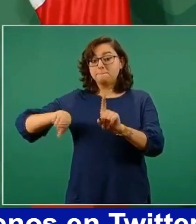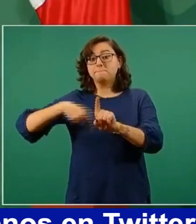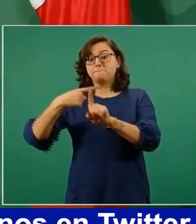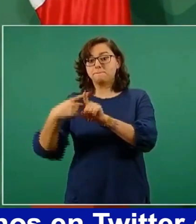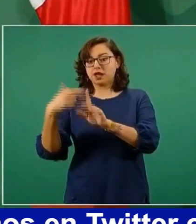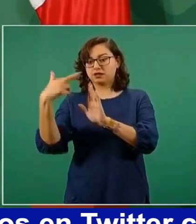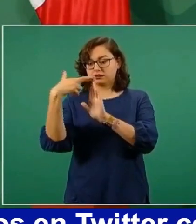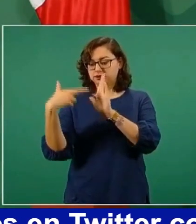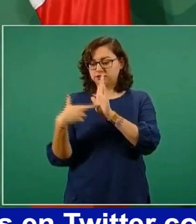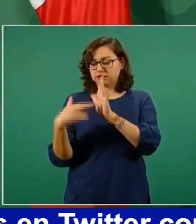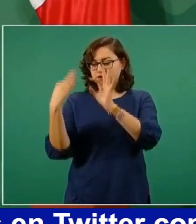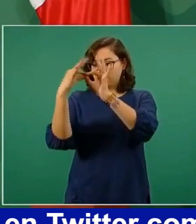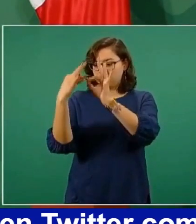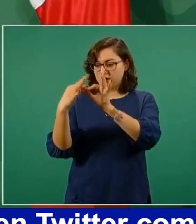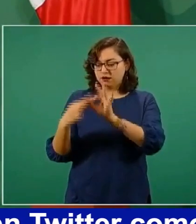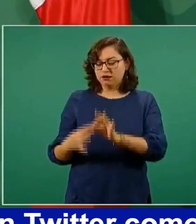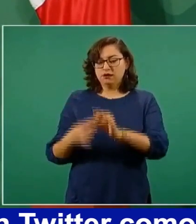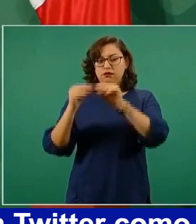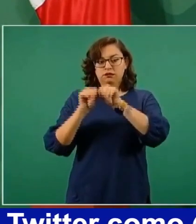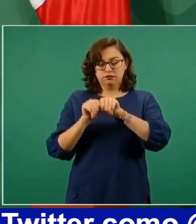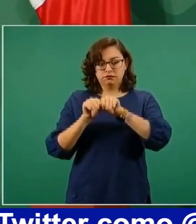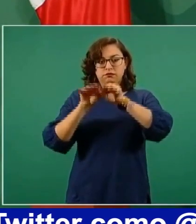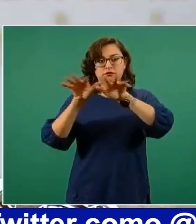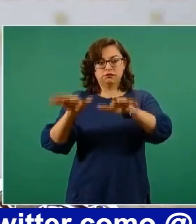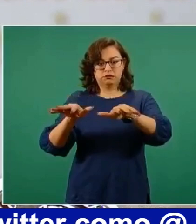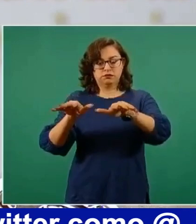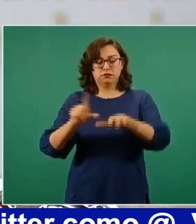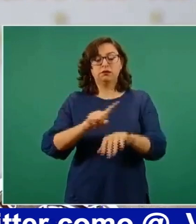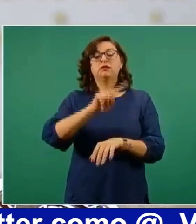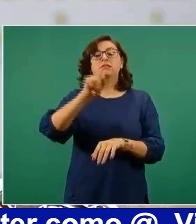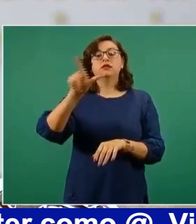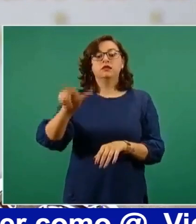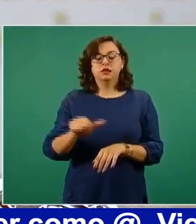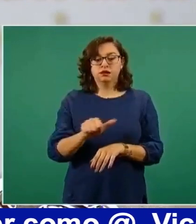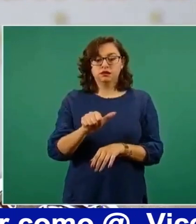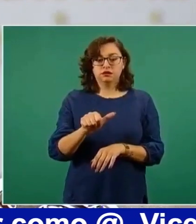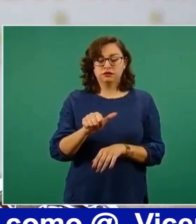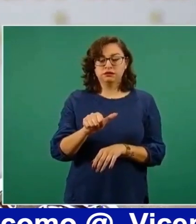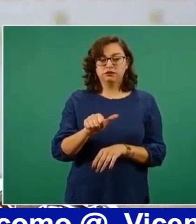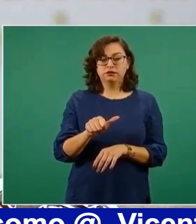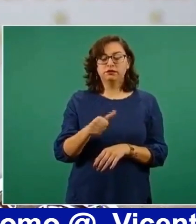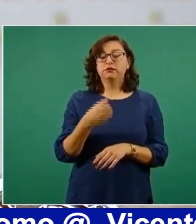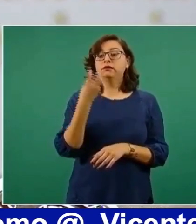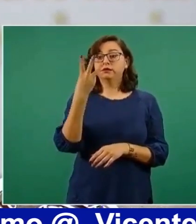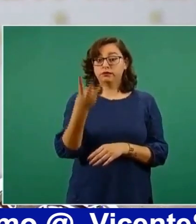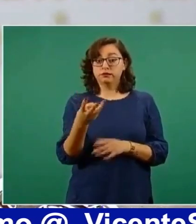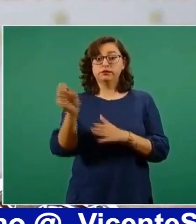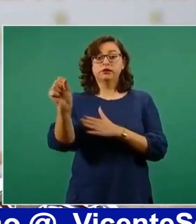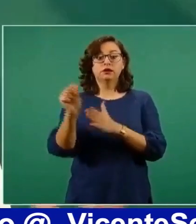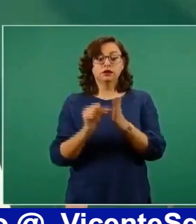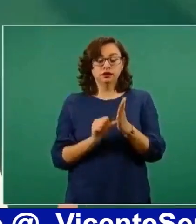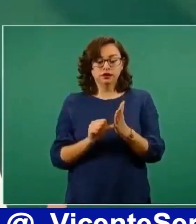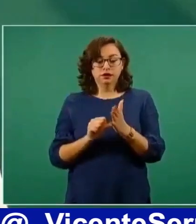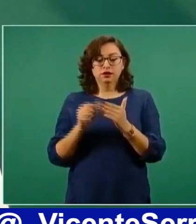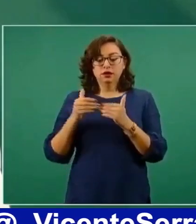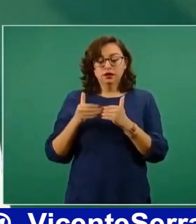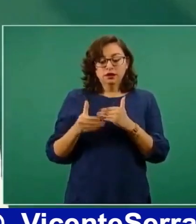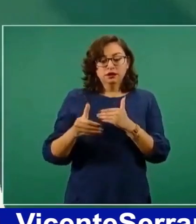publicada por el presidente y a partir de ahí inicia un plazo de 1 mes para que la Secretaría del Trabajo